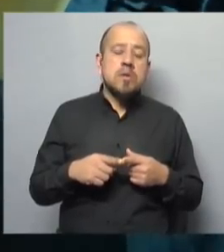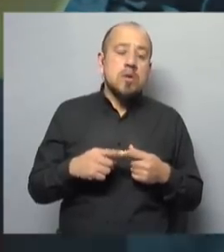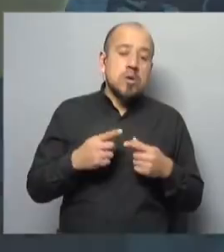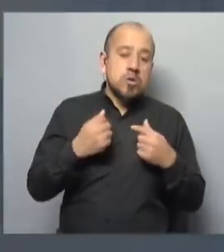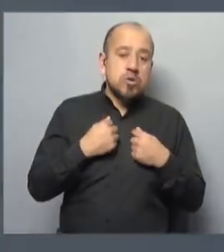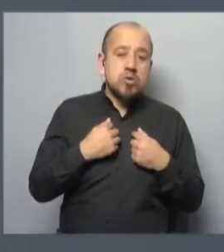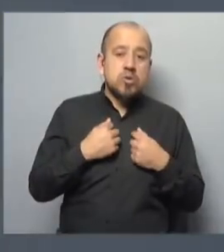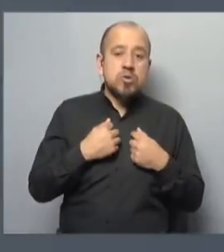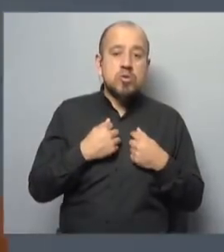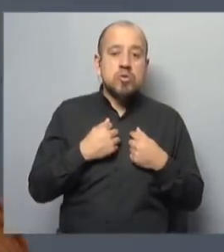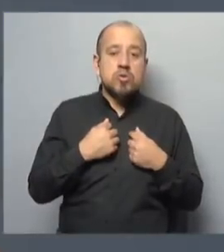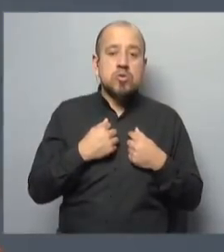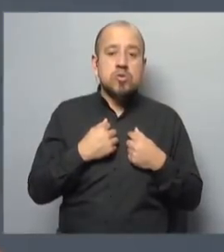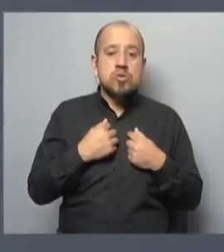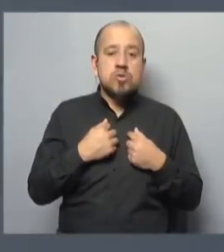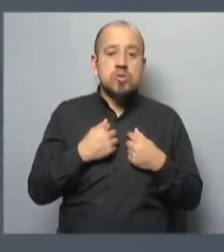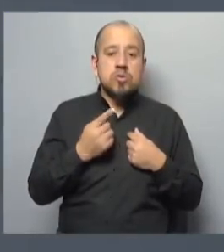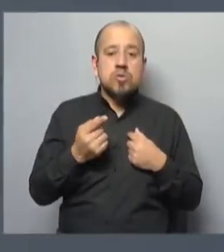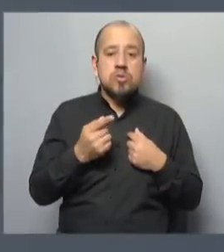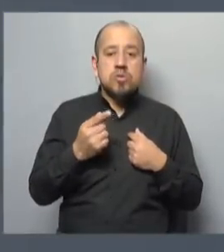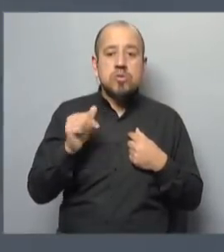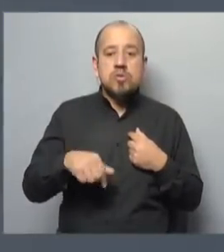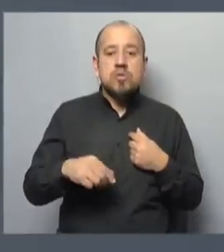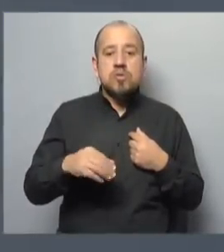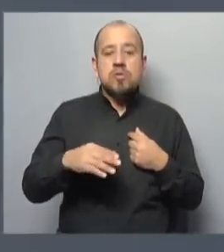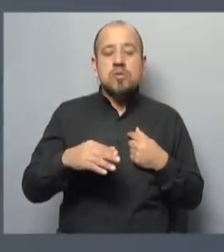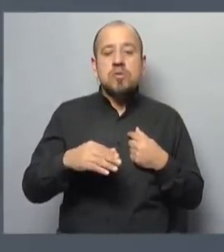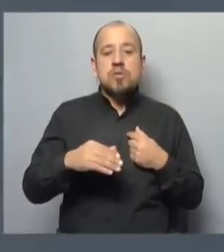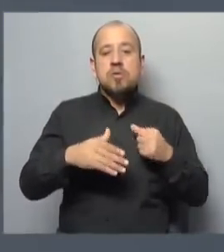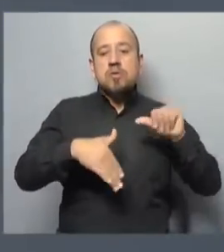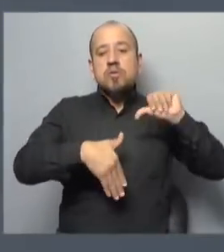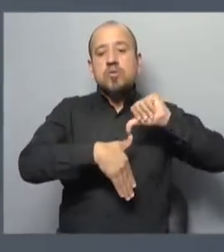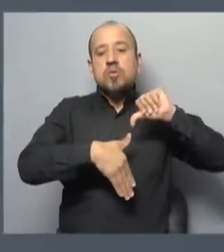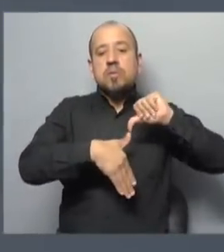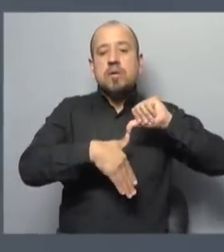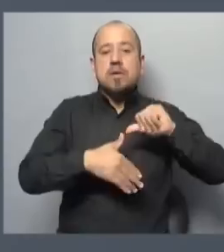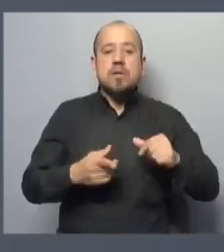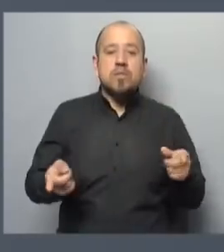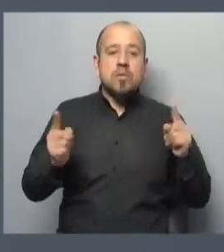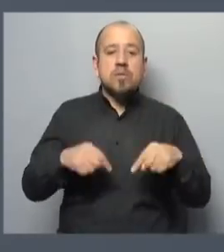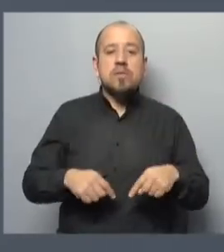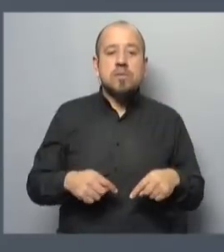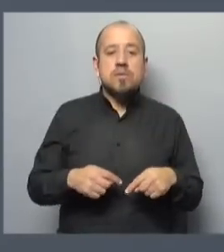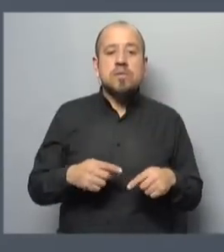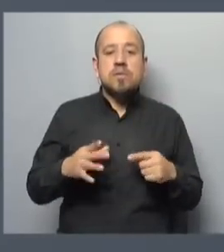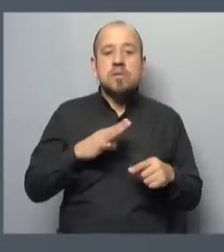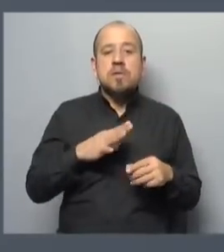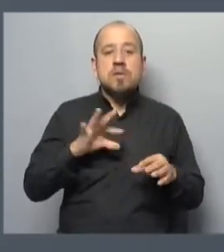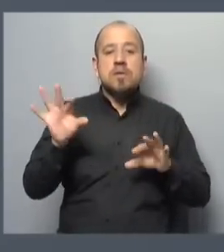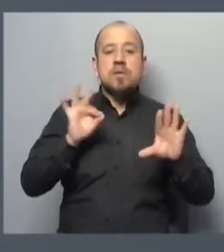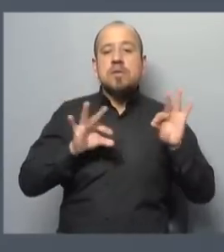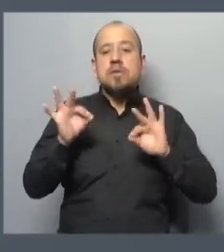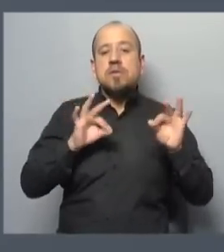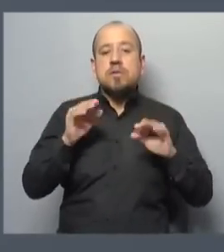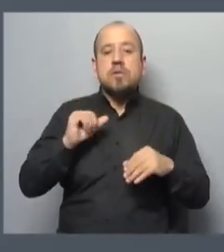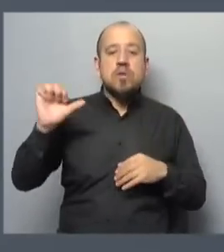encantaría que se quede su saber y finalmente vuelve después igual las elecciones europeas